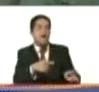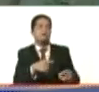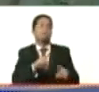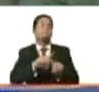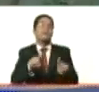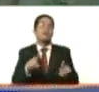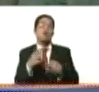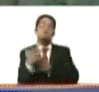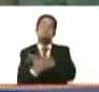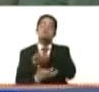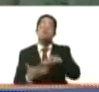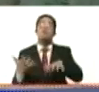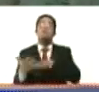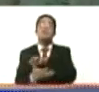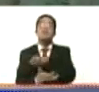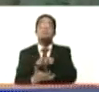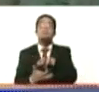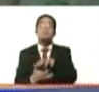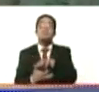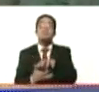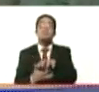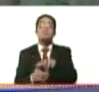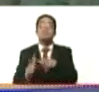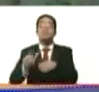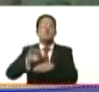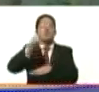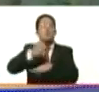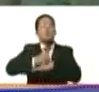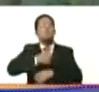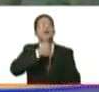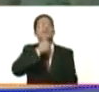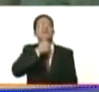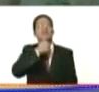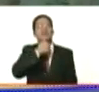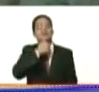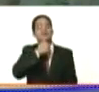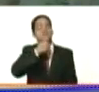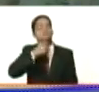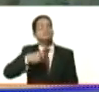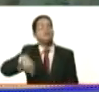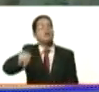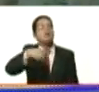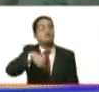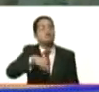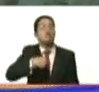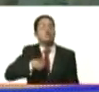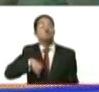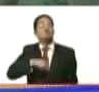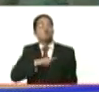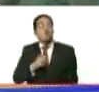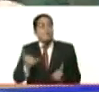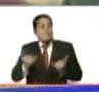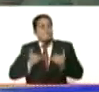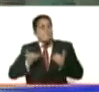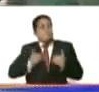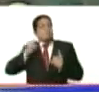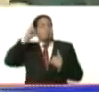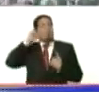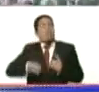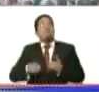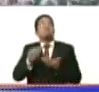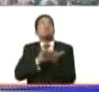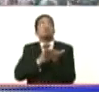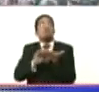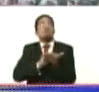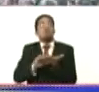muchos problemas que no son culpa de Trump, que son culpa nuestra. Y tenemos que resolverlo nosotros mismos, con